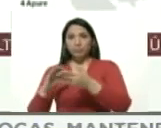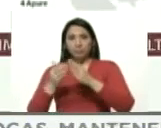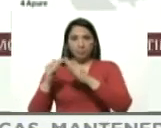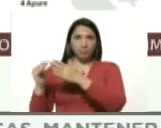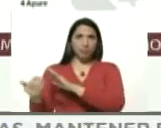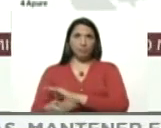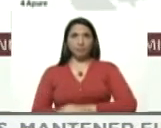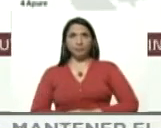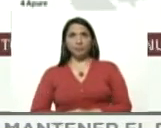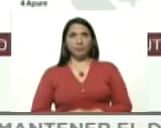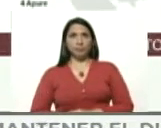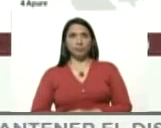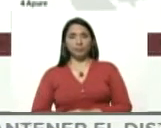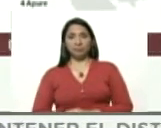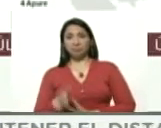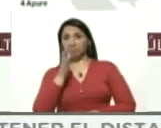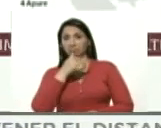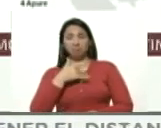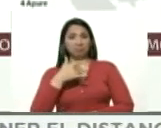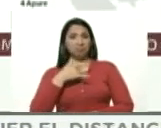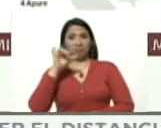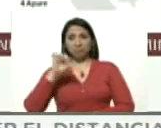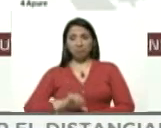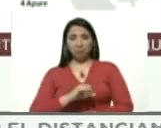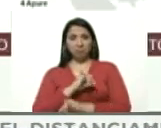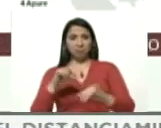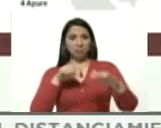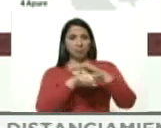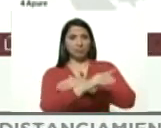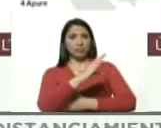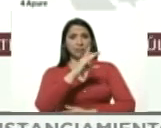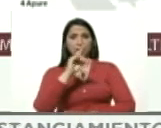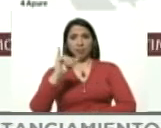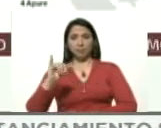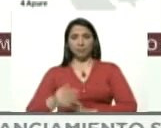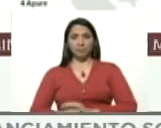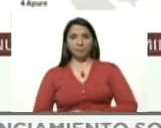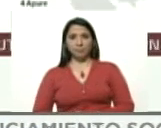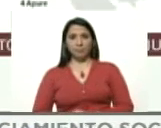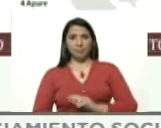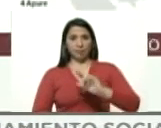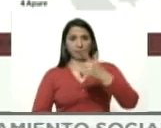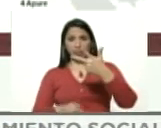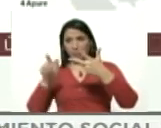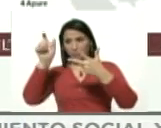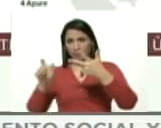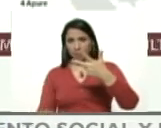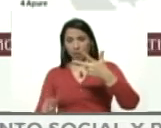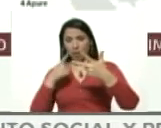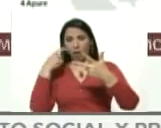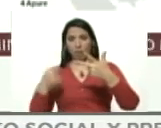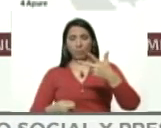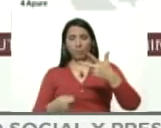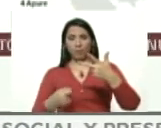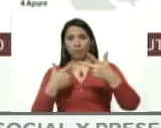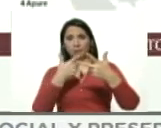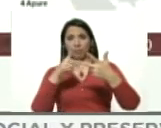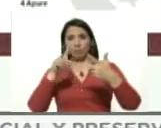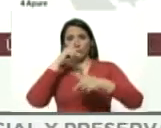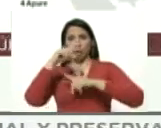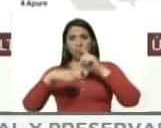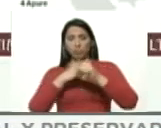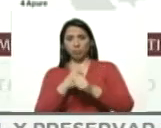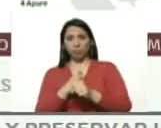comunitaria. Está asintomática y ya está ingresada en un CDI. El tercero de los casos es un hombre de 31 años de